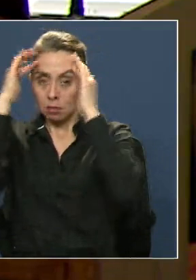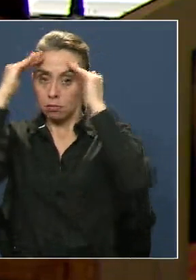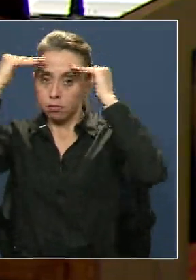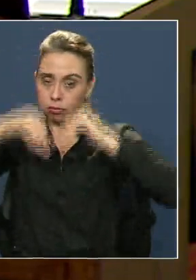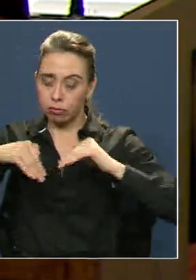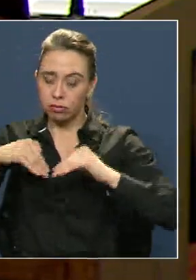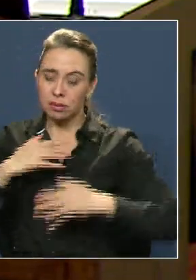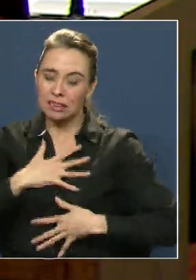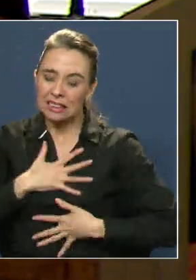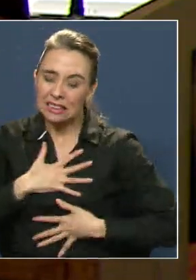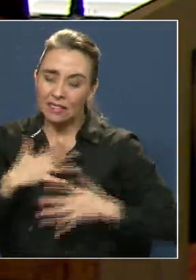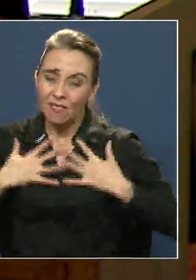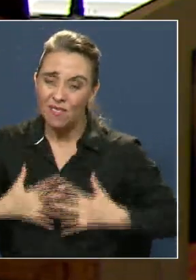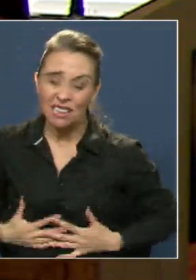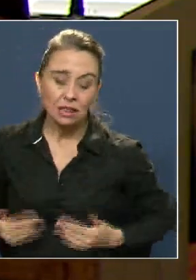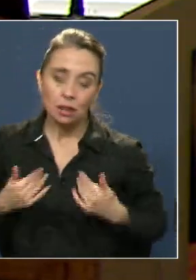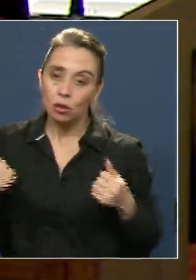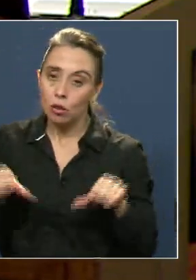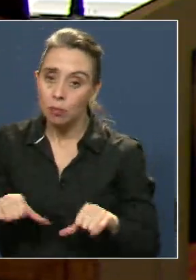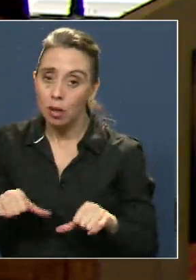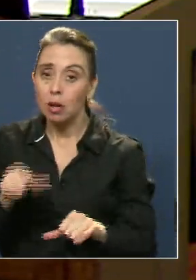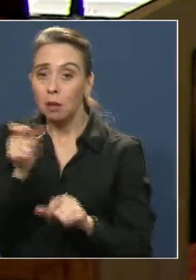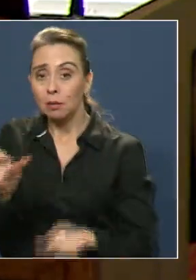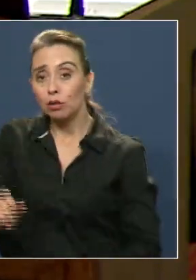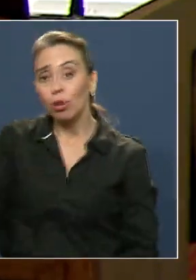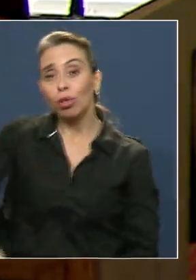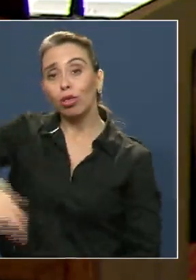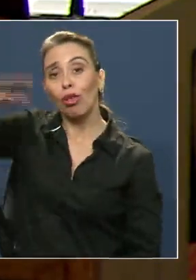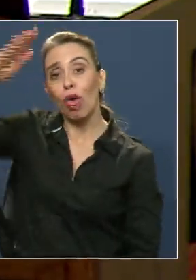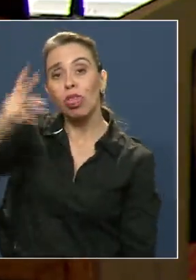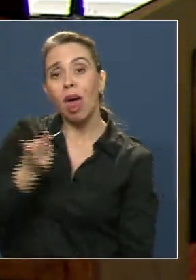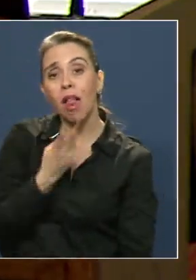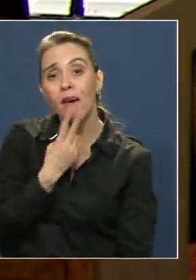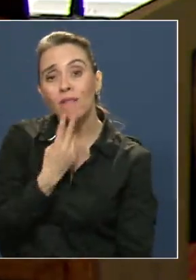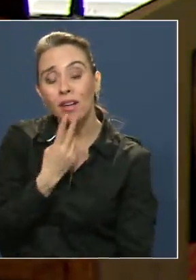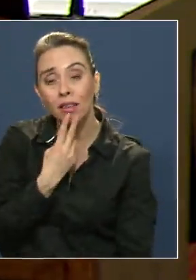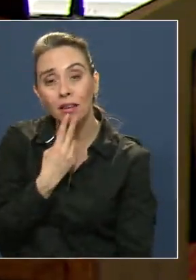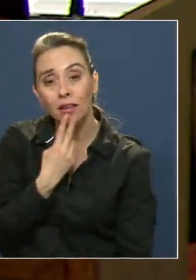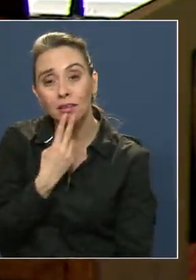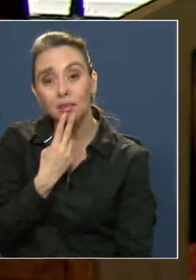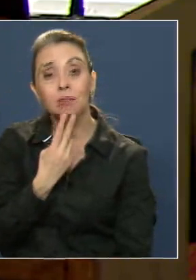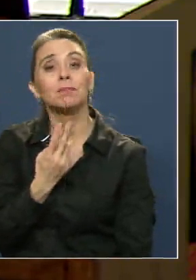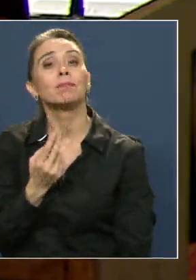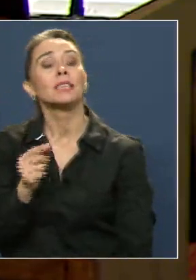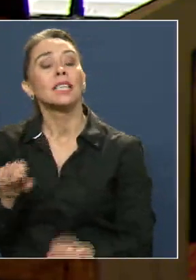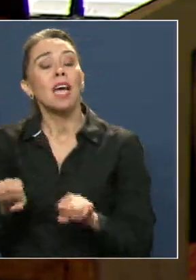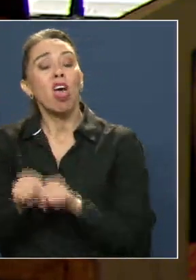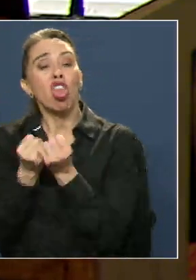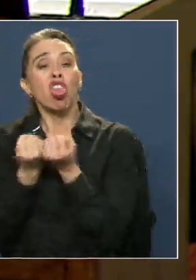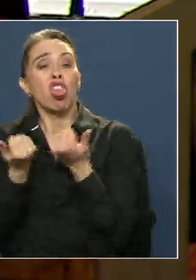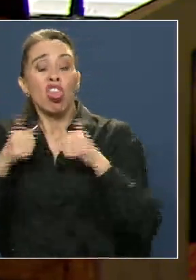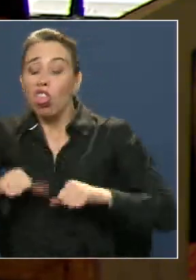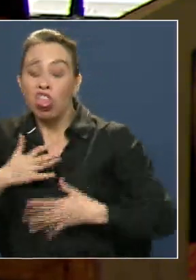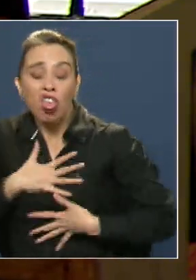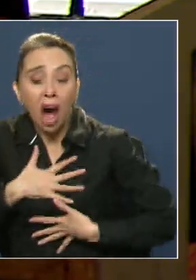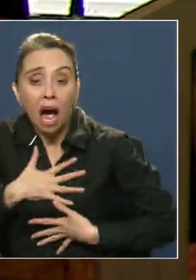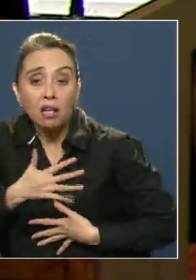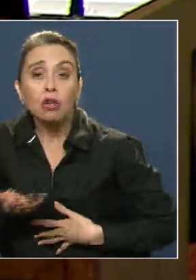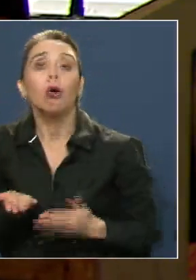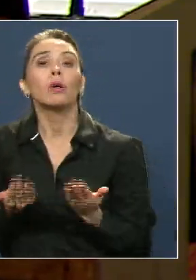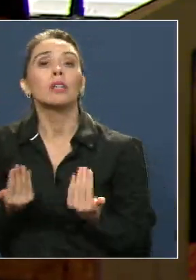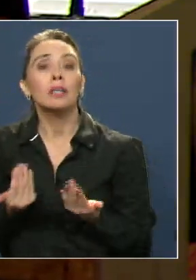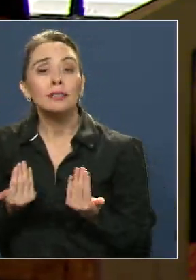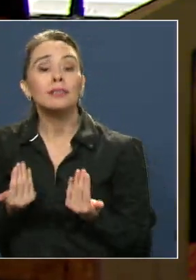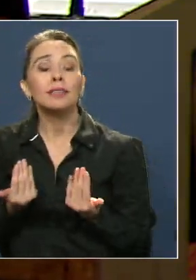de personas a lo largo de toda su vida. Y ese daño obviamente requiere